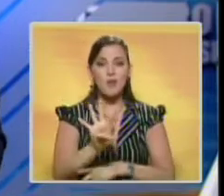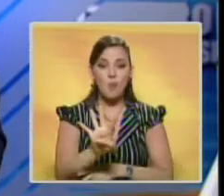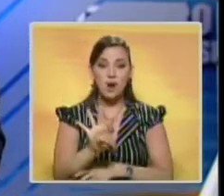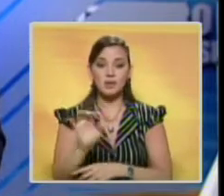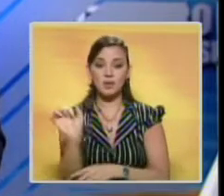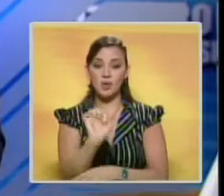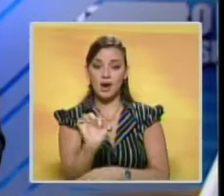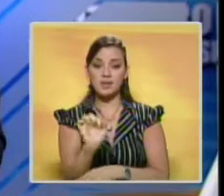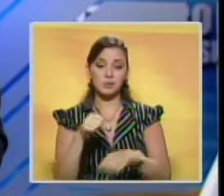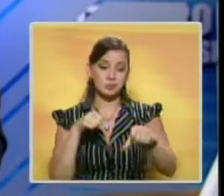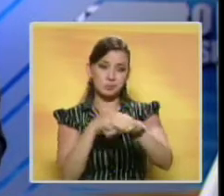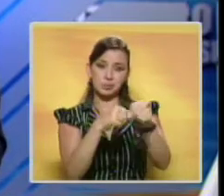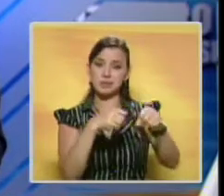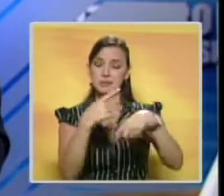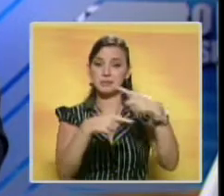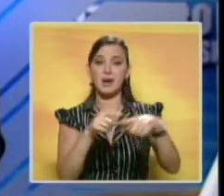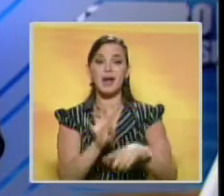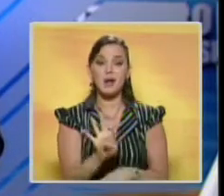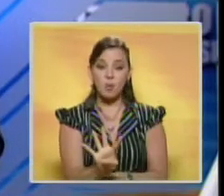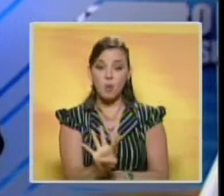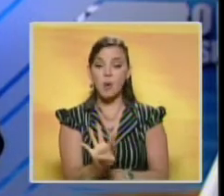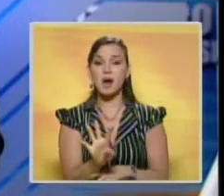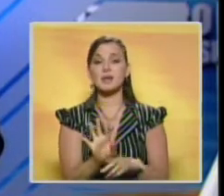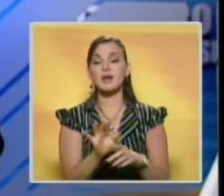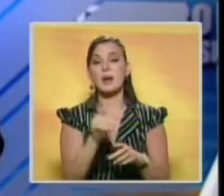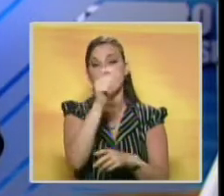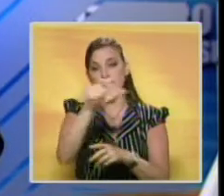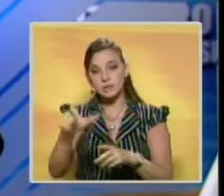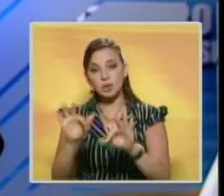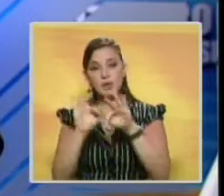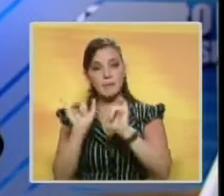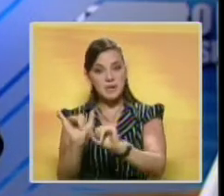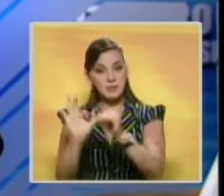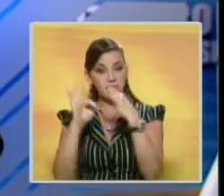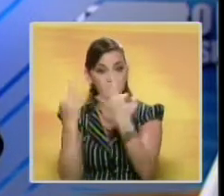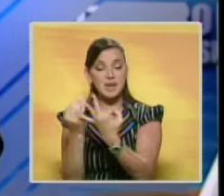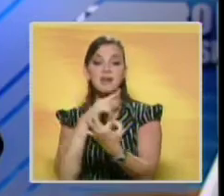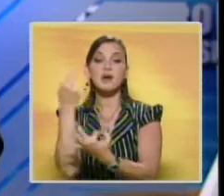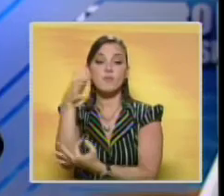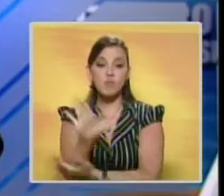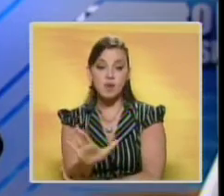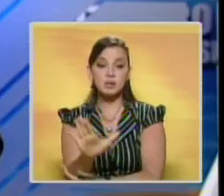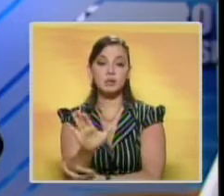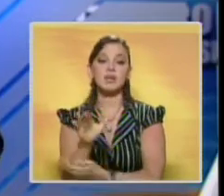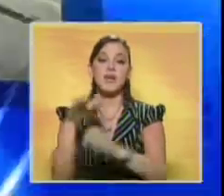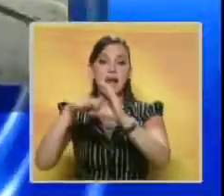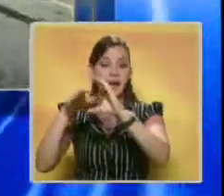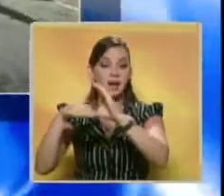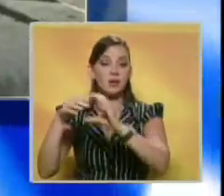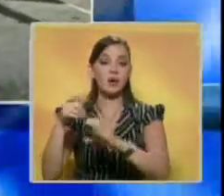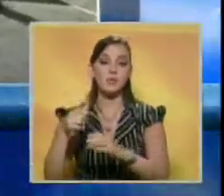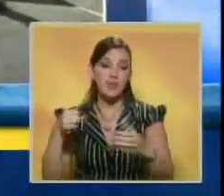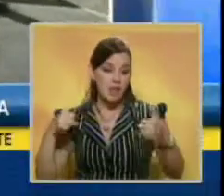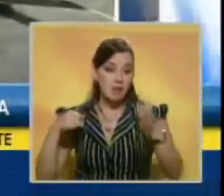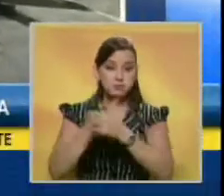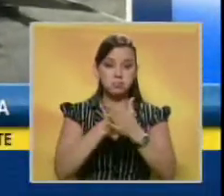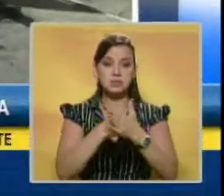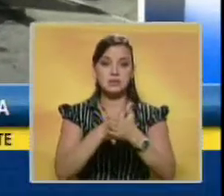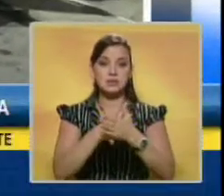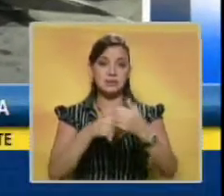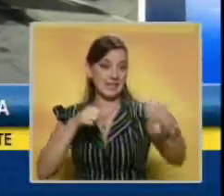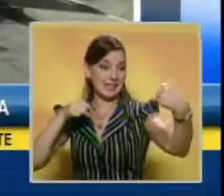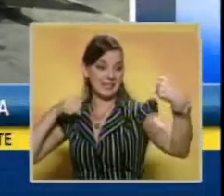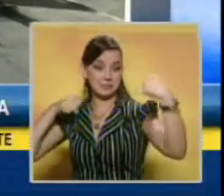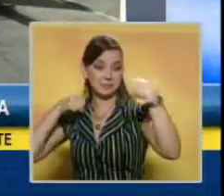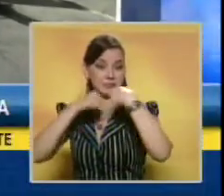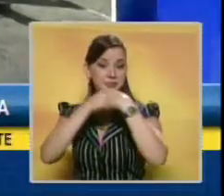vehículos y dejó 6 miembros de una misma familia fallecidos en la carretera Barquisimeto-Carora del estado Lara. La primera colisión ocurrió de